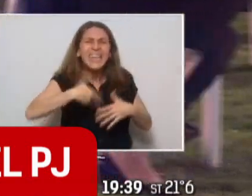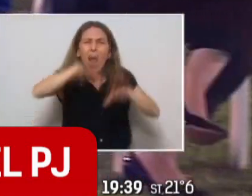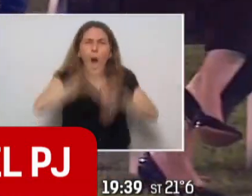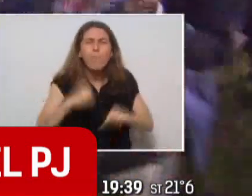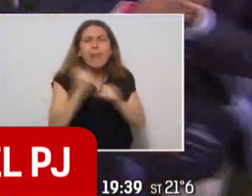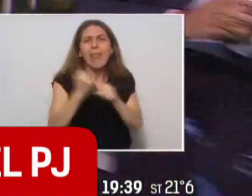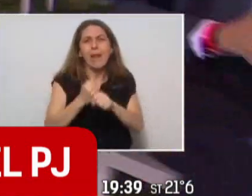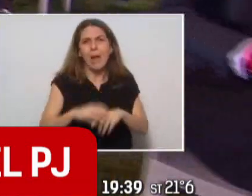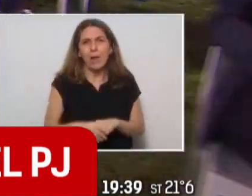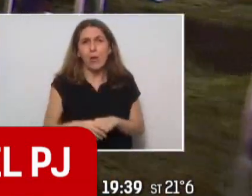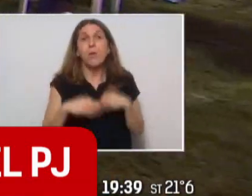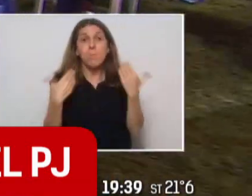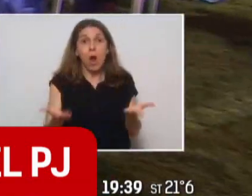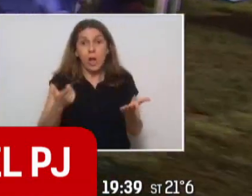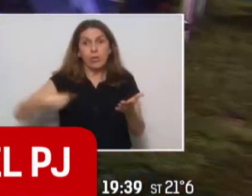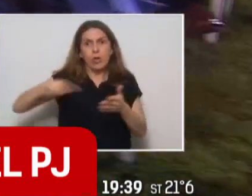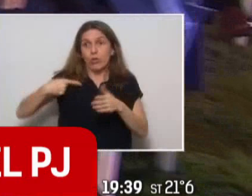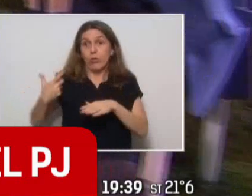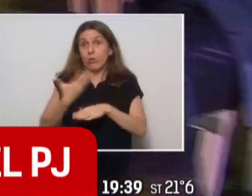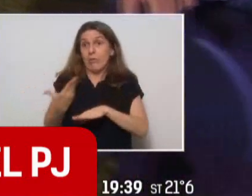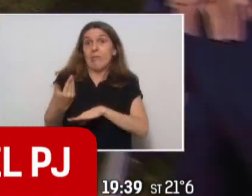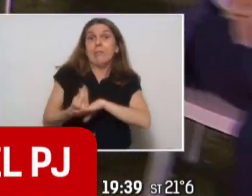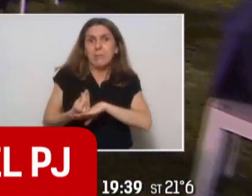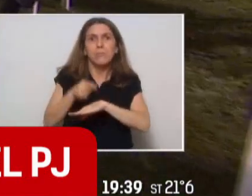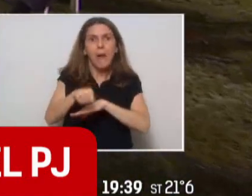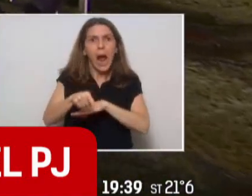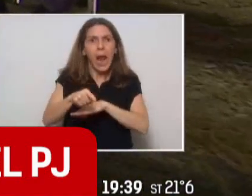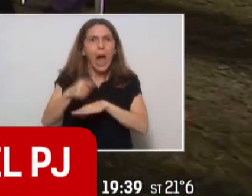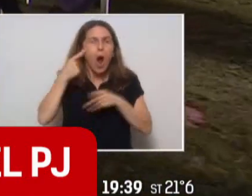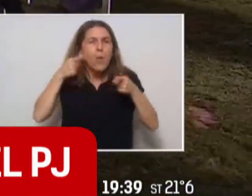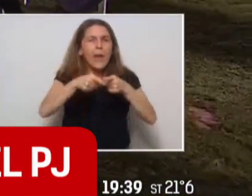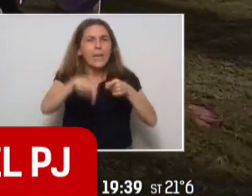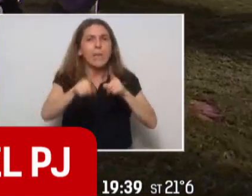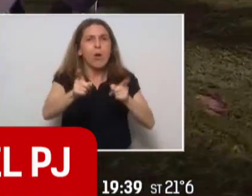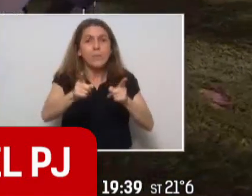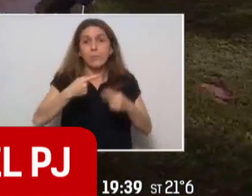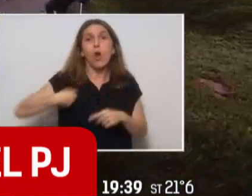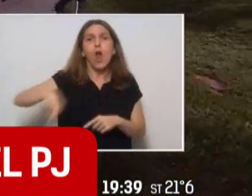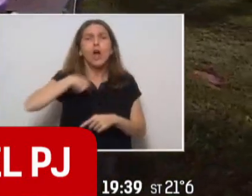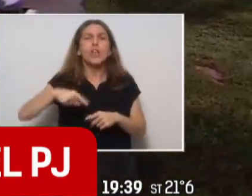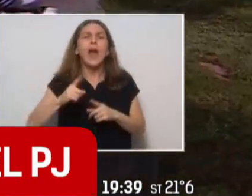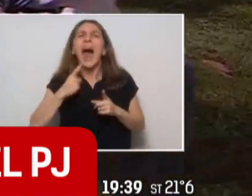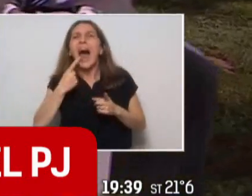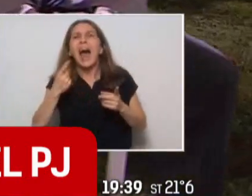patria. Para eso llegamos. Para nosotros no es un